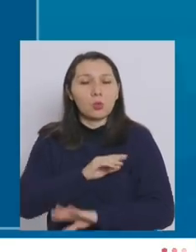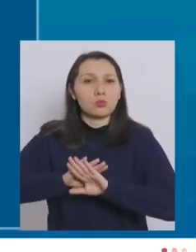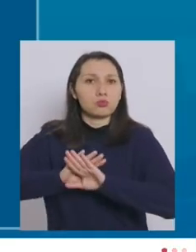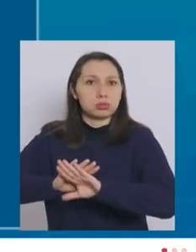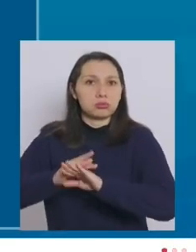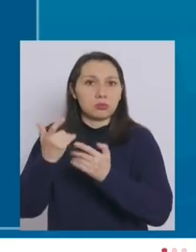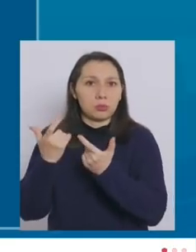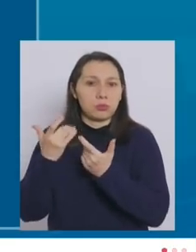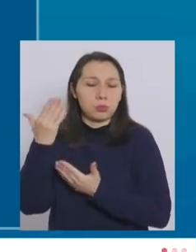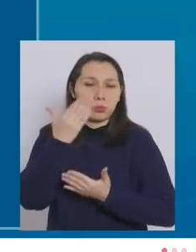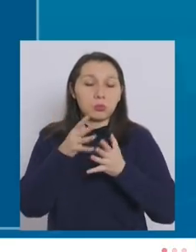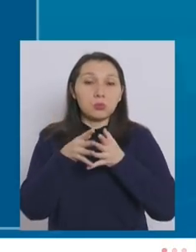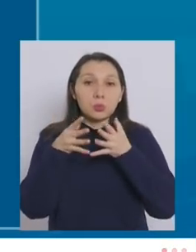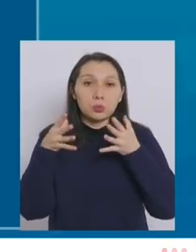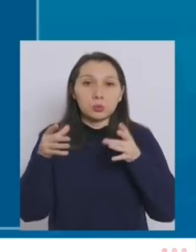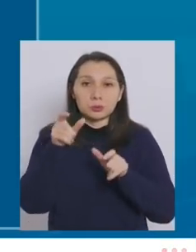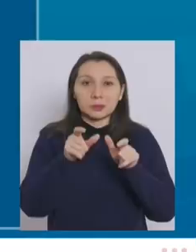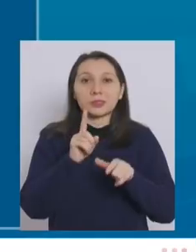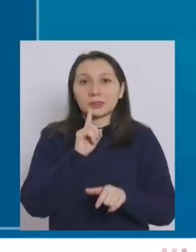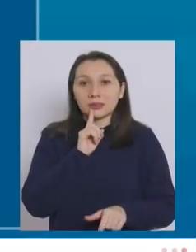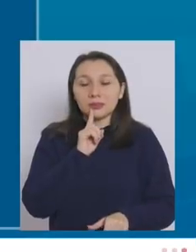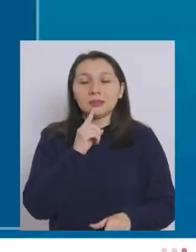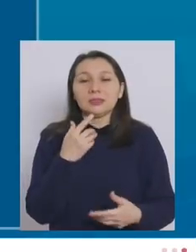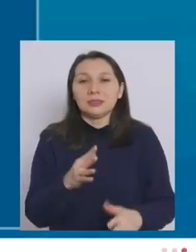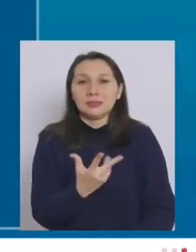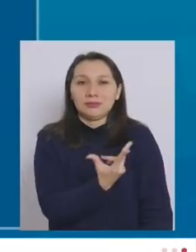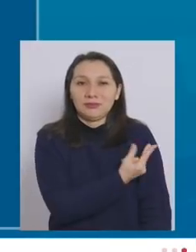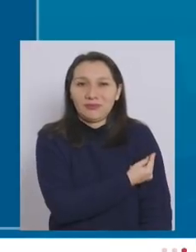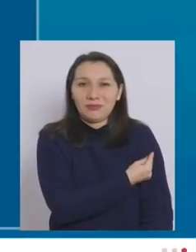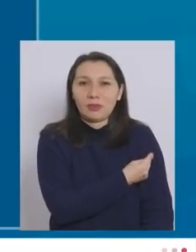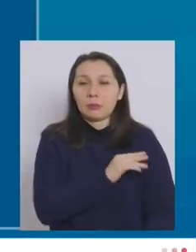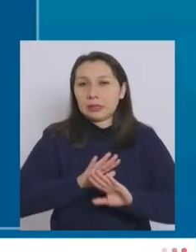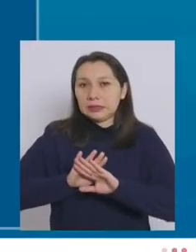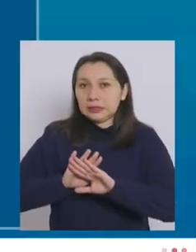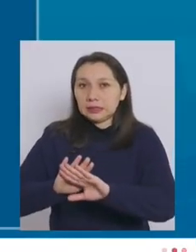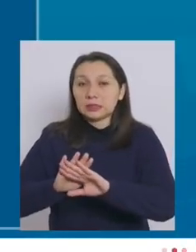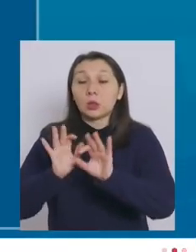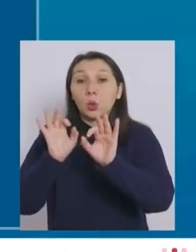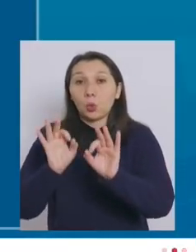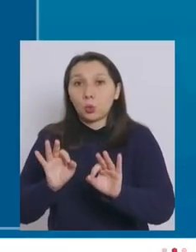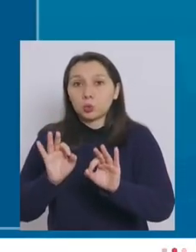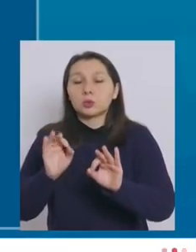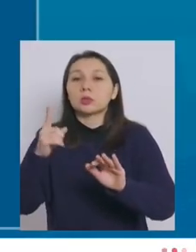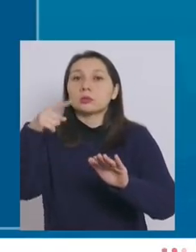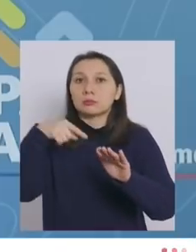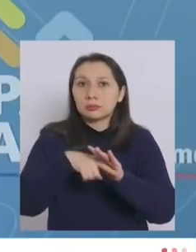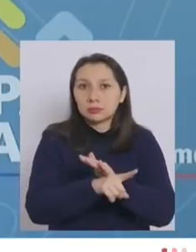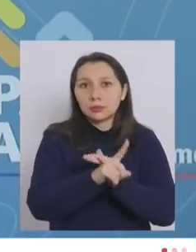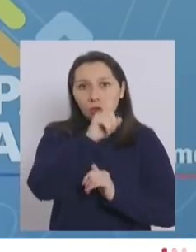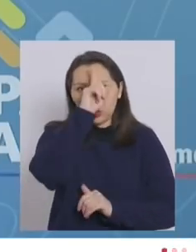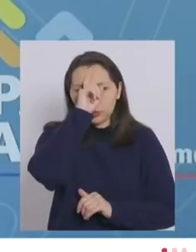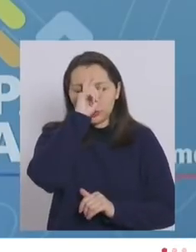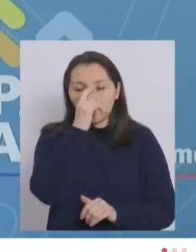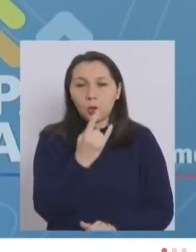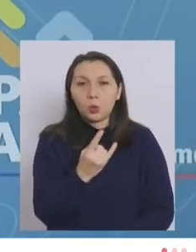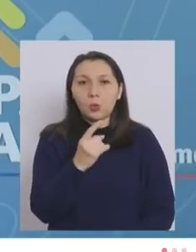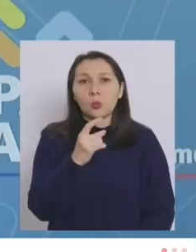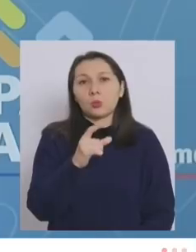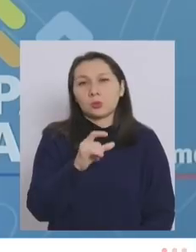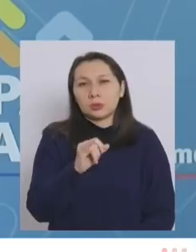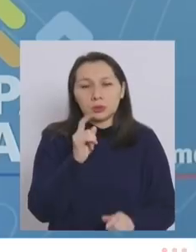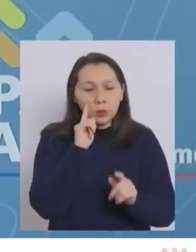protege enormemente a los que están vacunados para evitar justamente su ingreso a la unidad